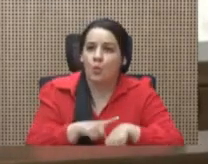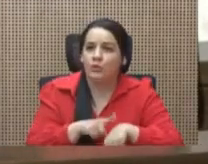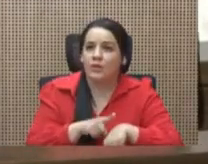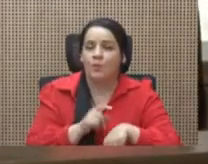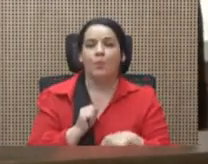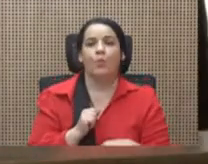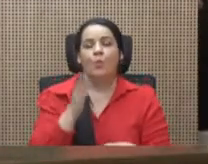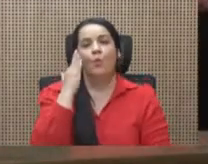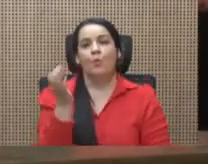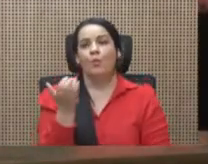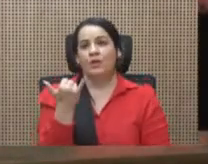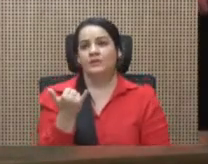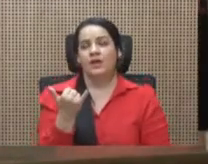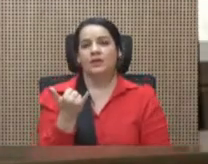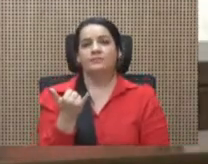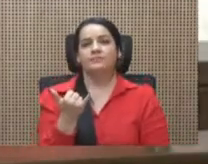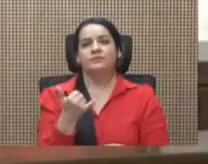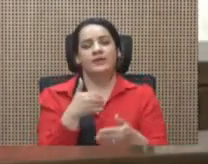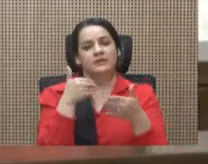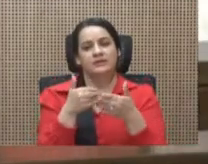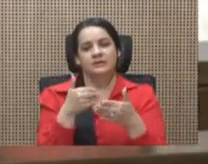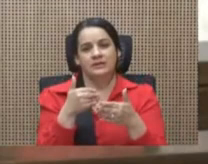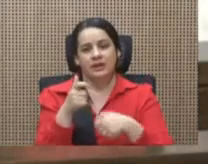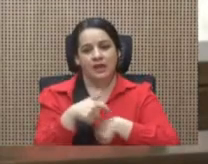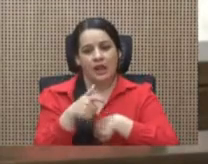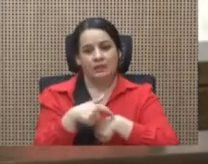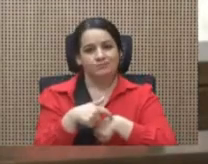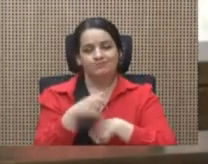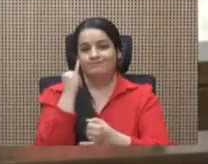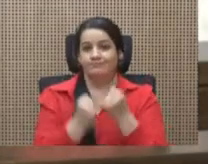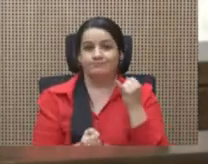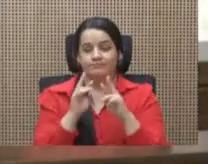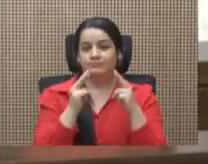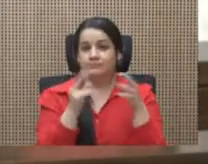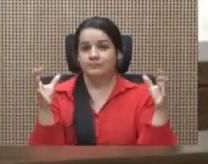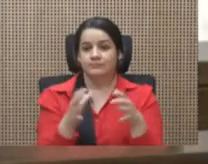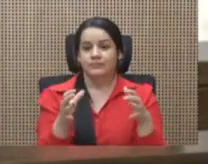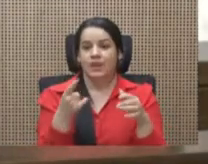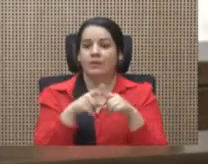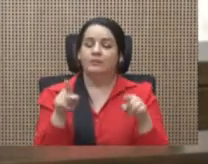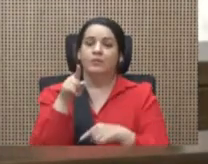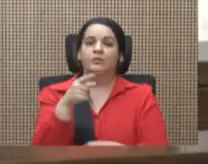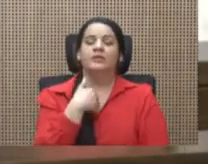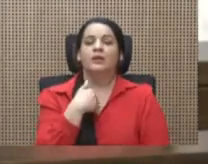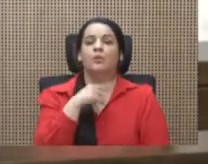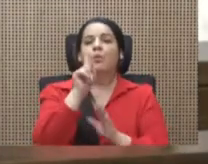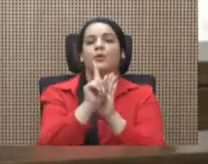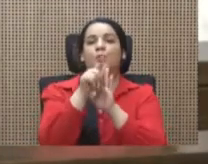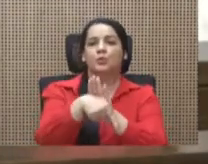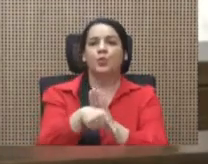que se aproxima la fecha en que tenemos que la hora en que tenemos que levantar la sesión, pero tiene la palabra por un minuto.